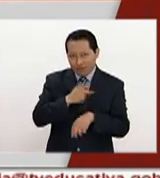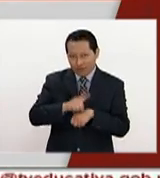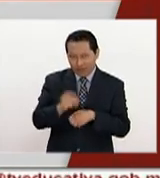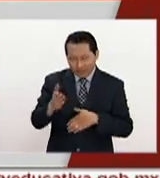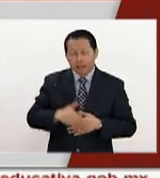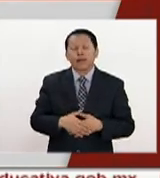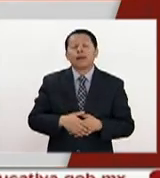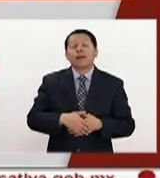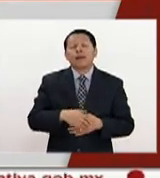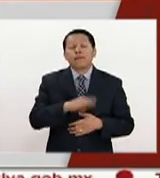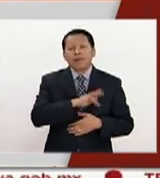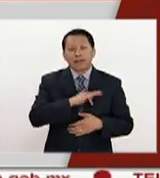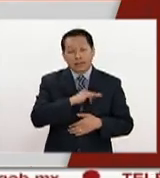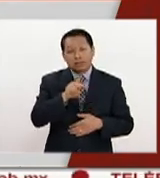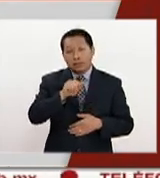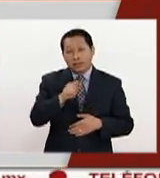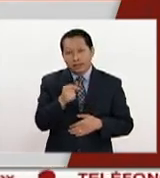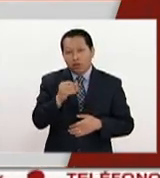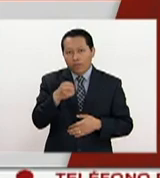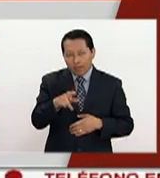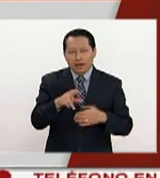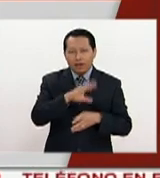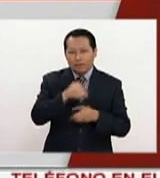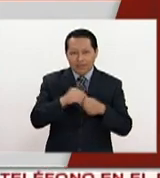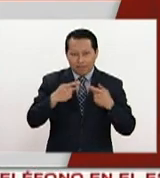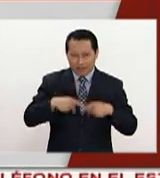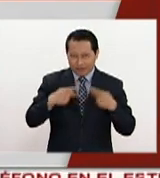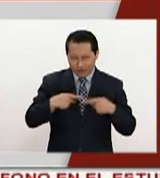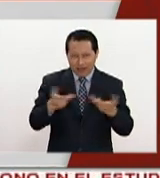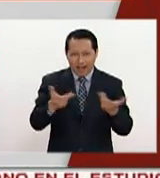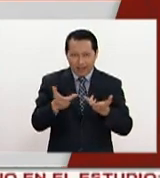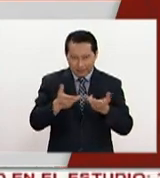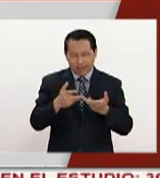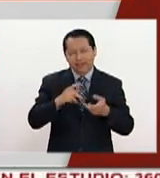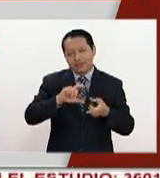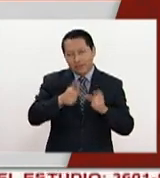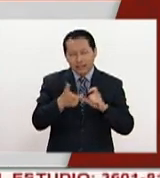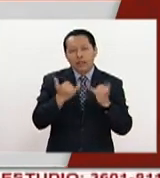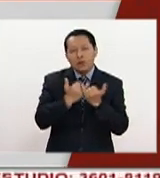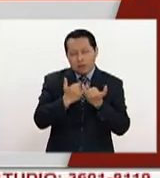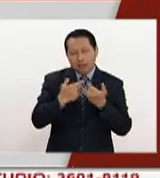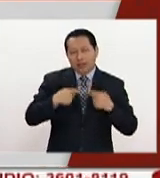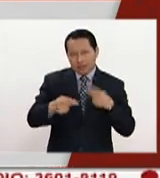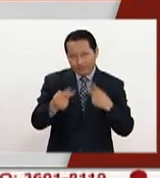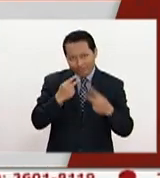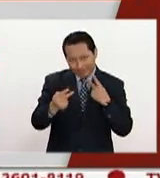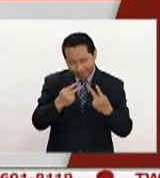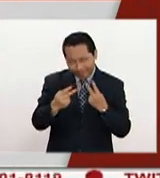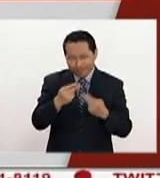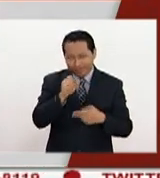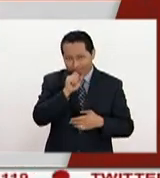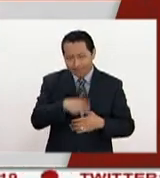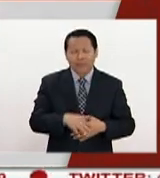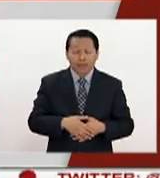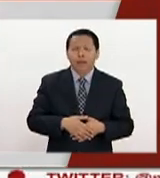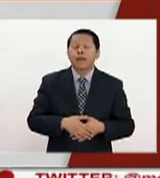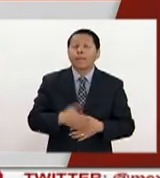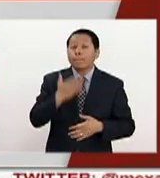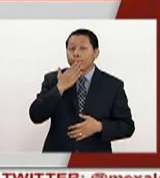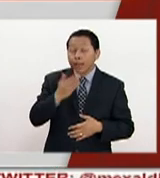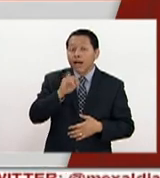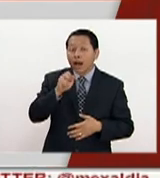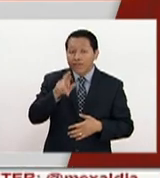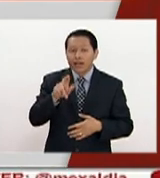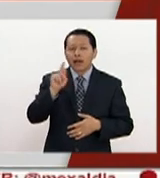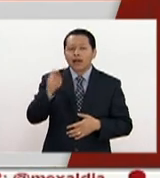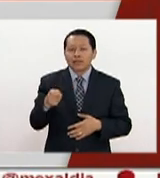Igualmente, felicidades, Pati, Omar, a todo el equipo en cabina y a nuestro auditorio de México al Día. Y para que nos contextualices, Javier, Irán,